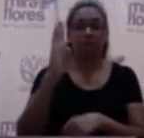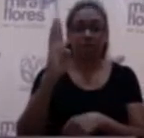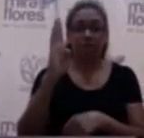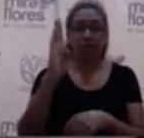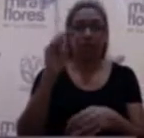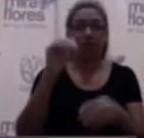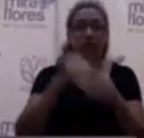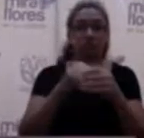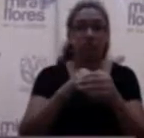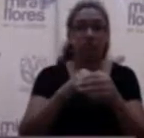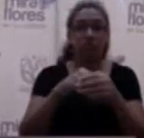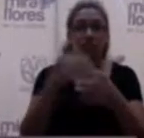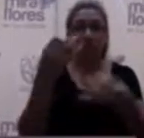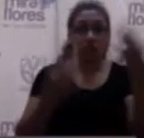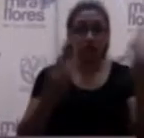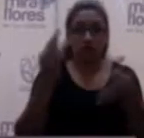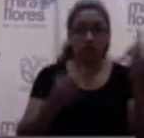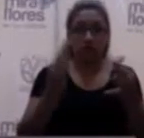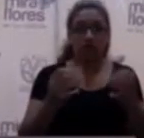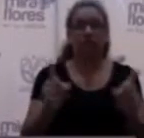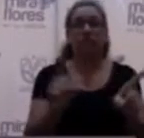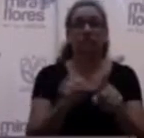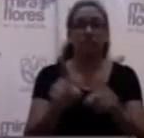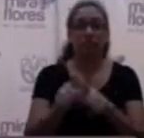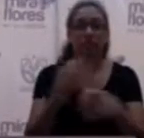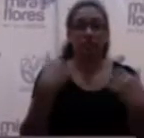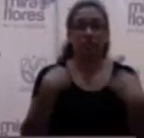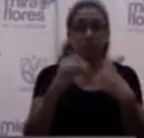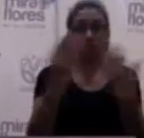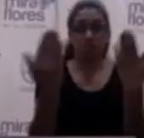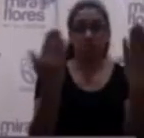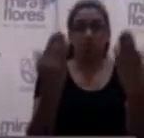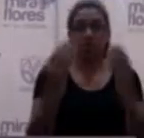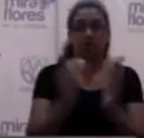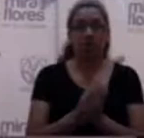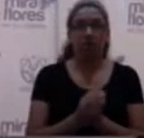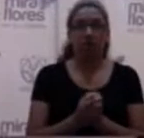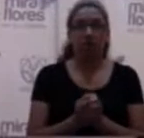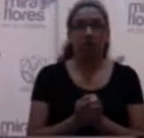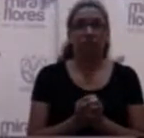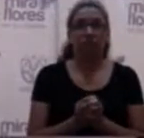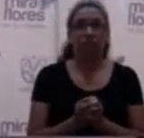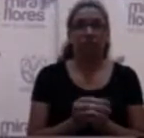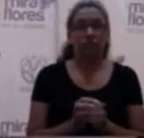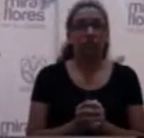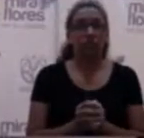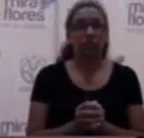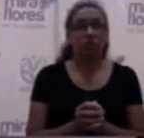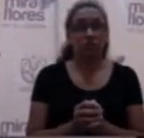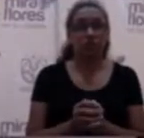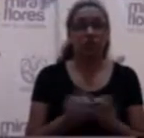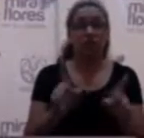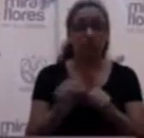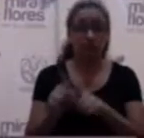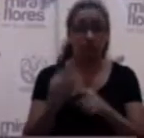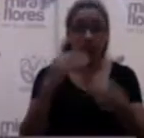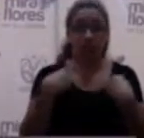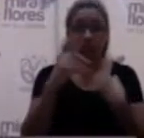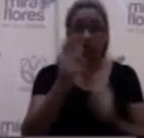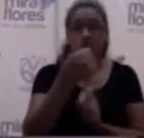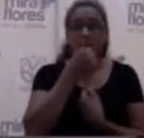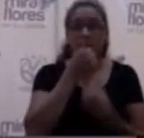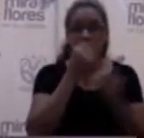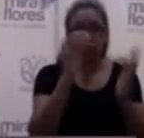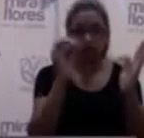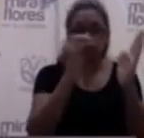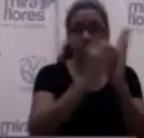de Inversiones del Ministerio de Economía y Finanzas. Cuenta con perfil, ficha técnica simplificada y también ya